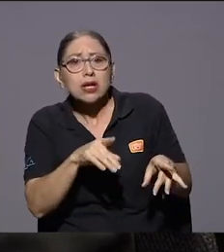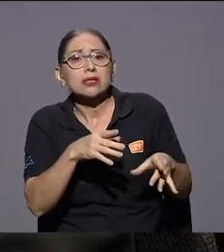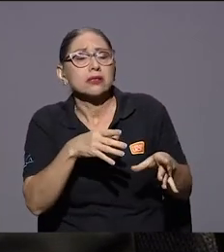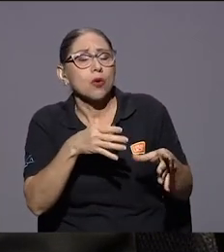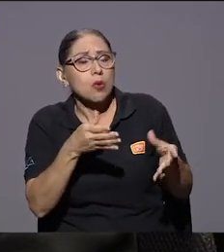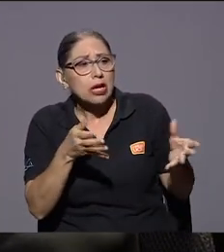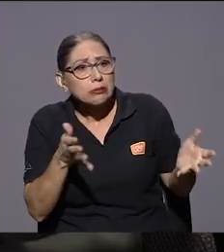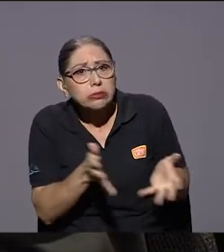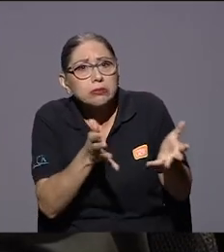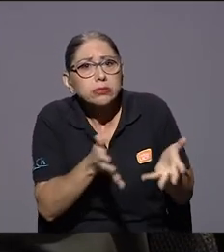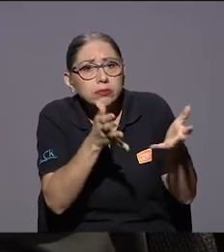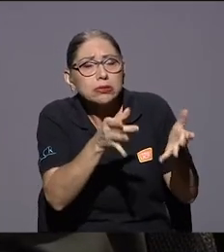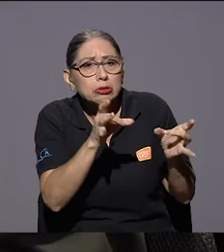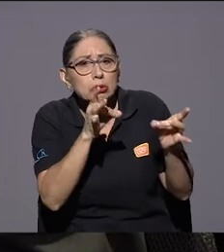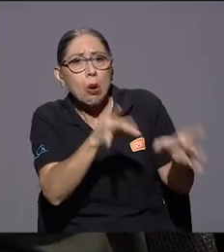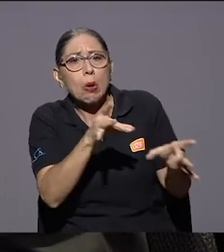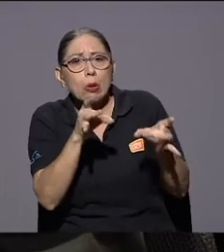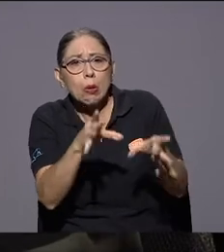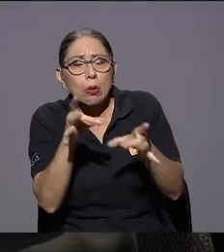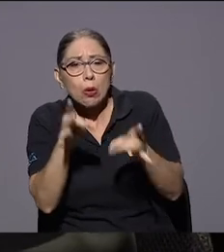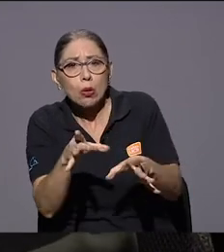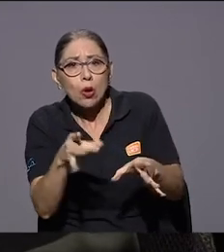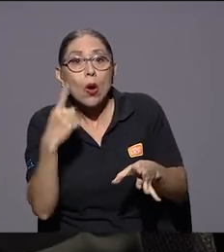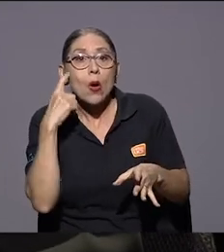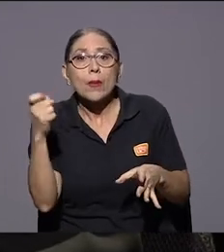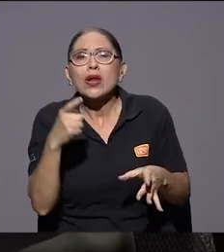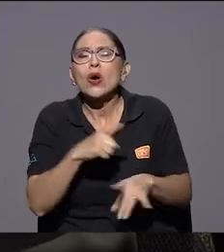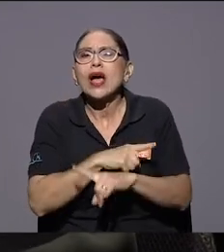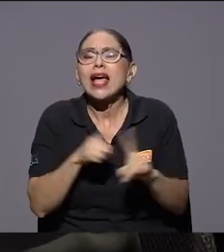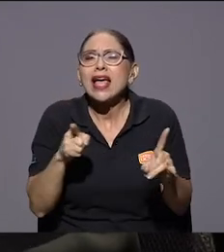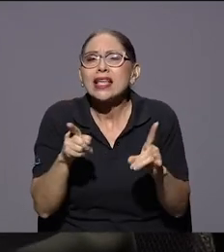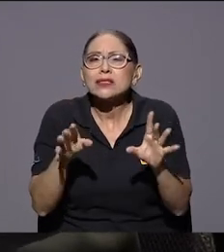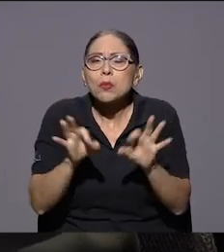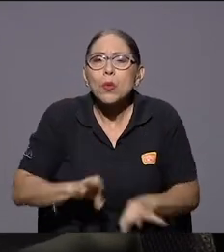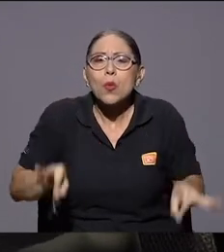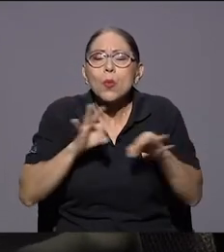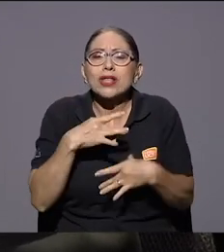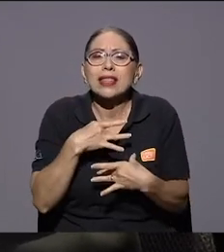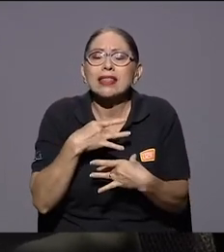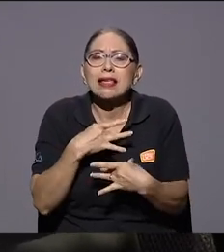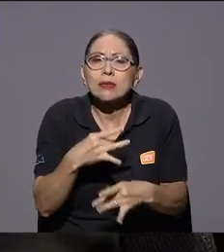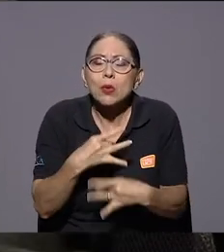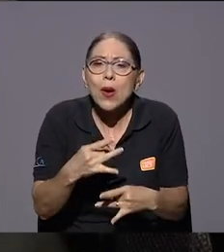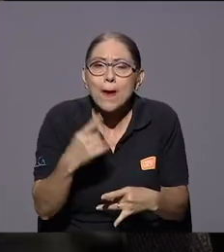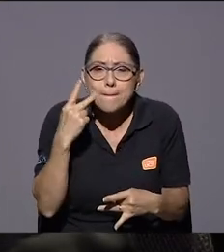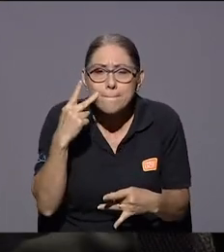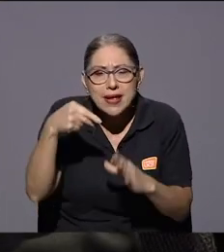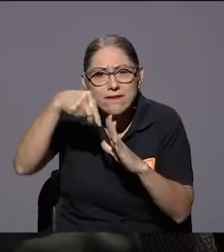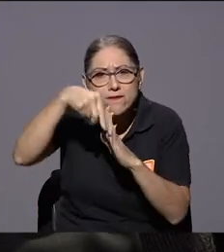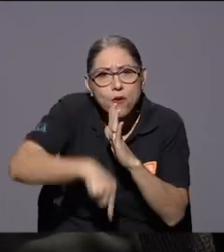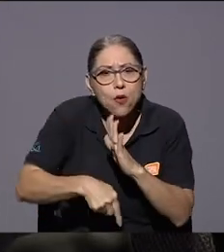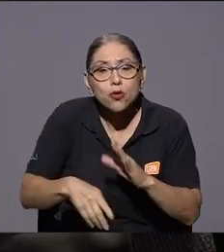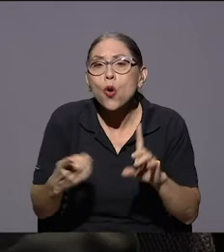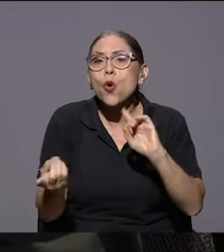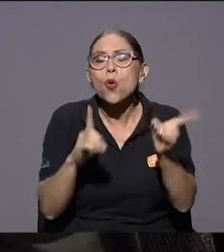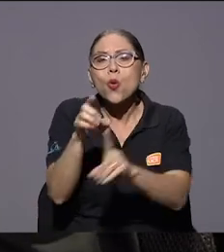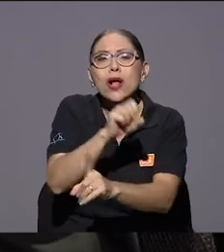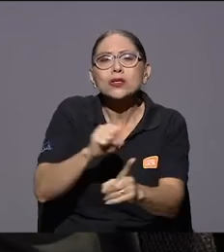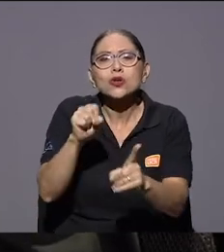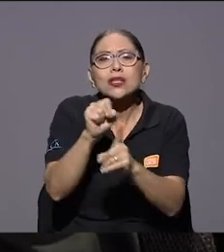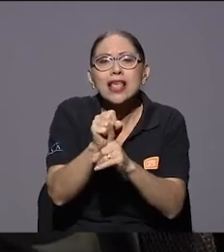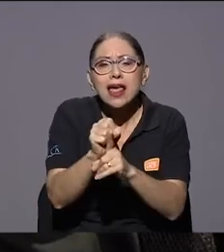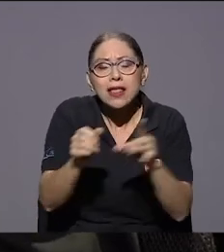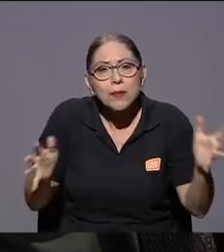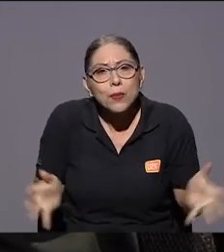odio, porque lo que nos interesa es ver el fondo. ¿Qué tipo de sociedad promueve que los conflictos se resuelvan por vía de